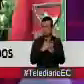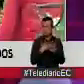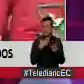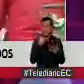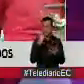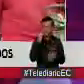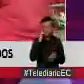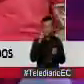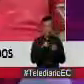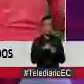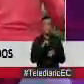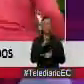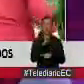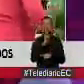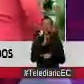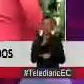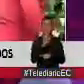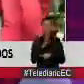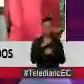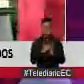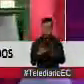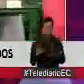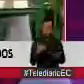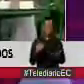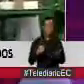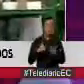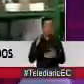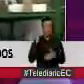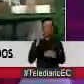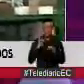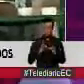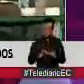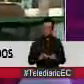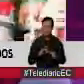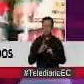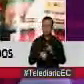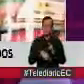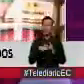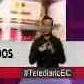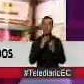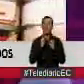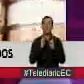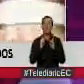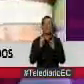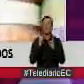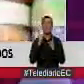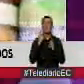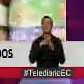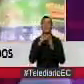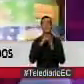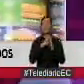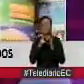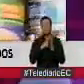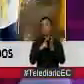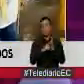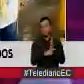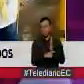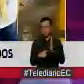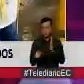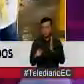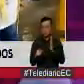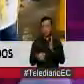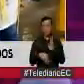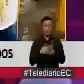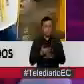un acuerdo con Estados Unidos, esos productos se van a profundizar y además se abre una gran oportunidad para diversificar nuestra oferta